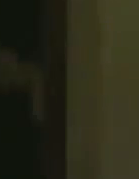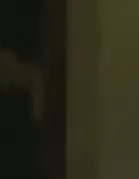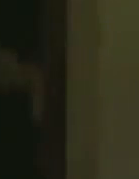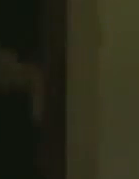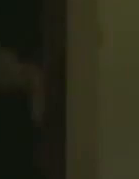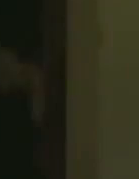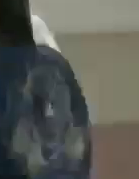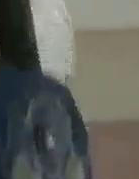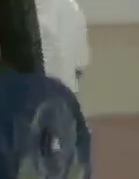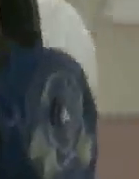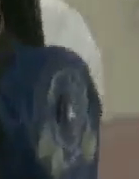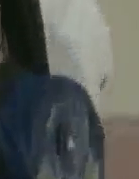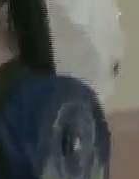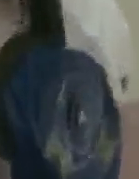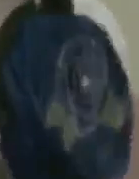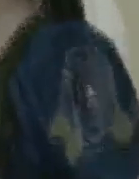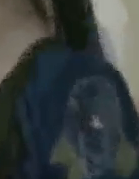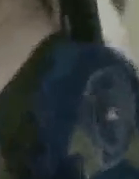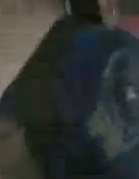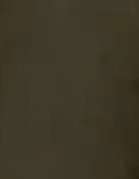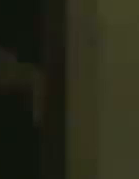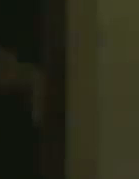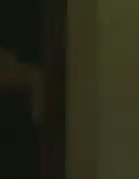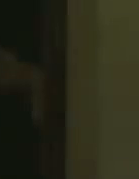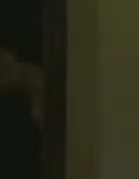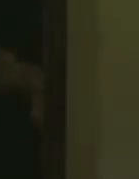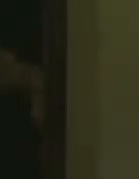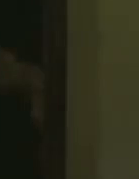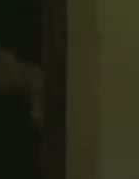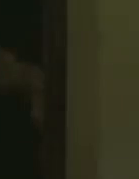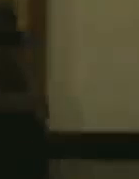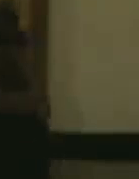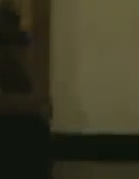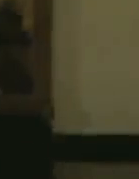Es genial, de verdad que me lo estoy gozando al máximo.